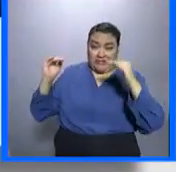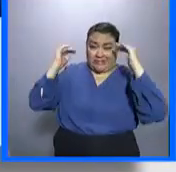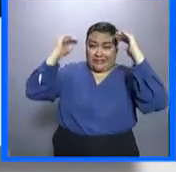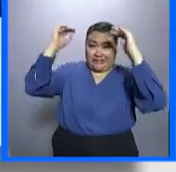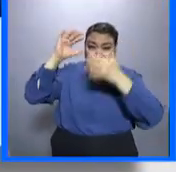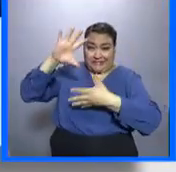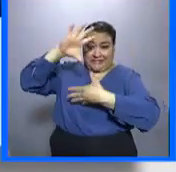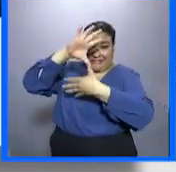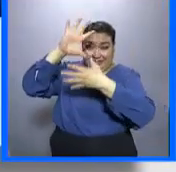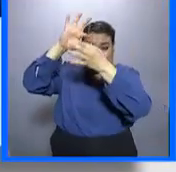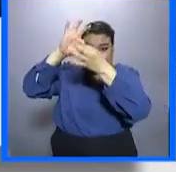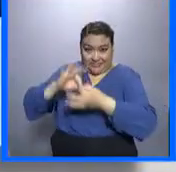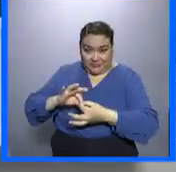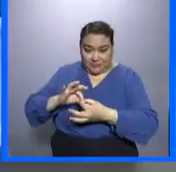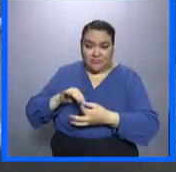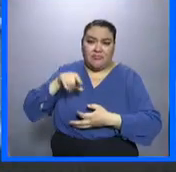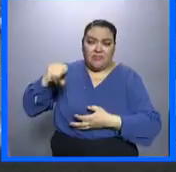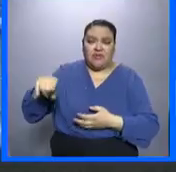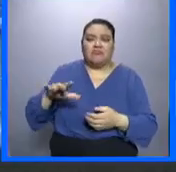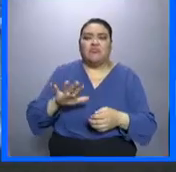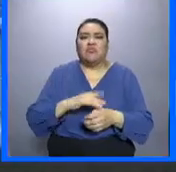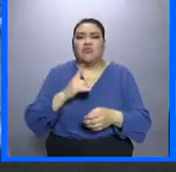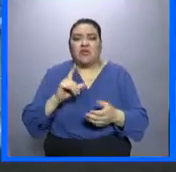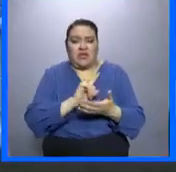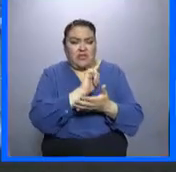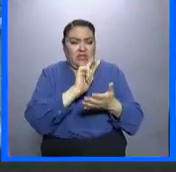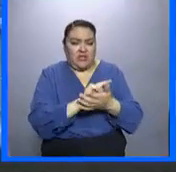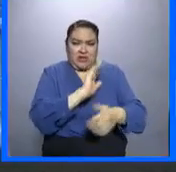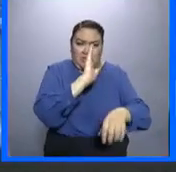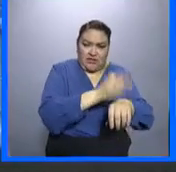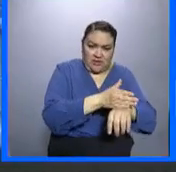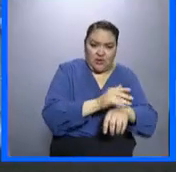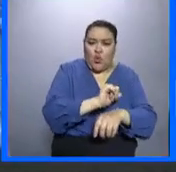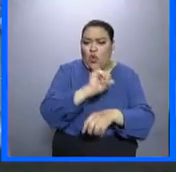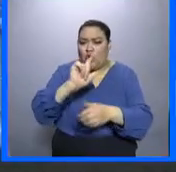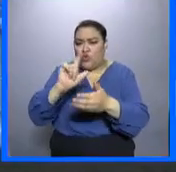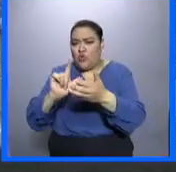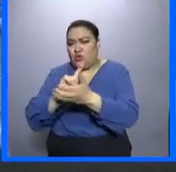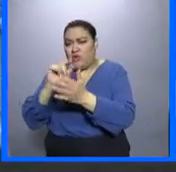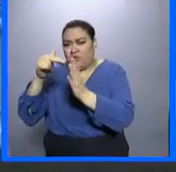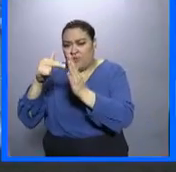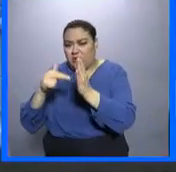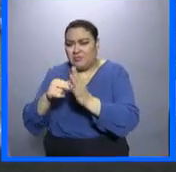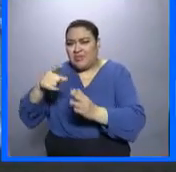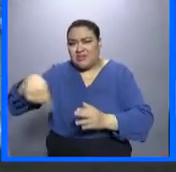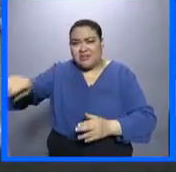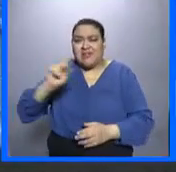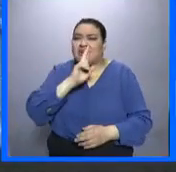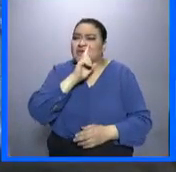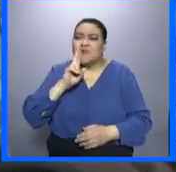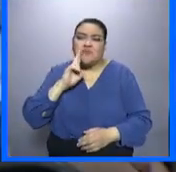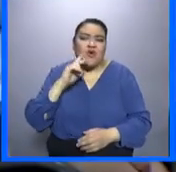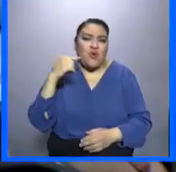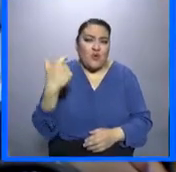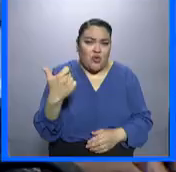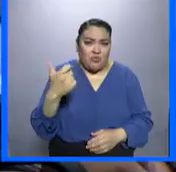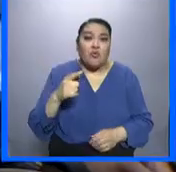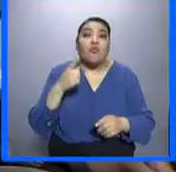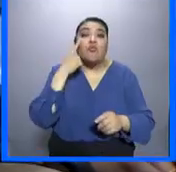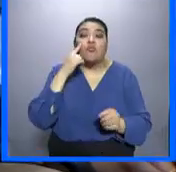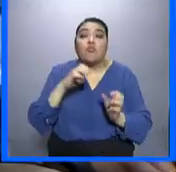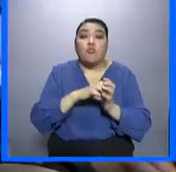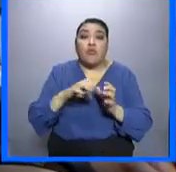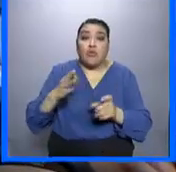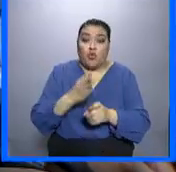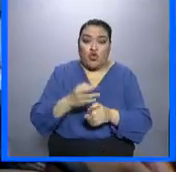del Estado frente a un derecho penal al servicio de los poderes económico y mediático. Uno de los ejemplos más claros, dijo, es la guerra